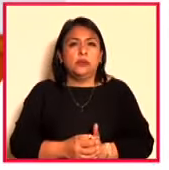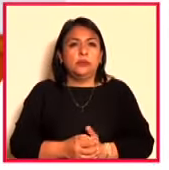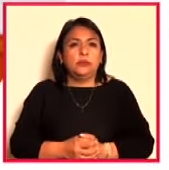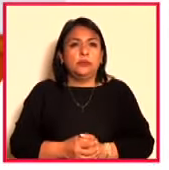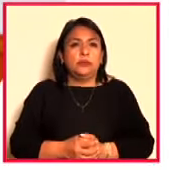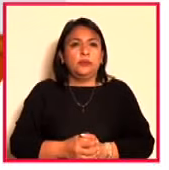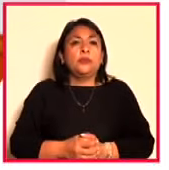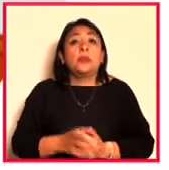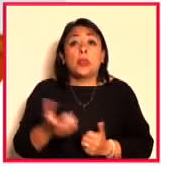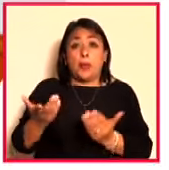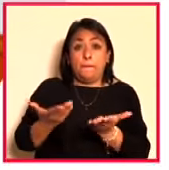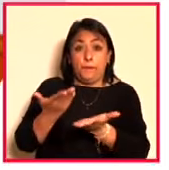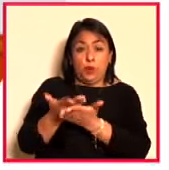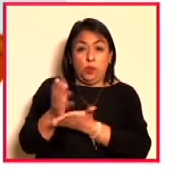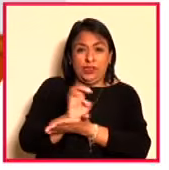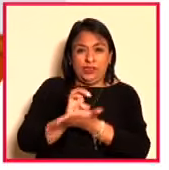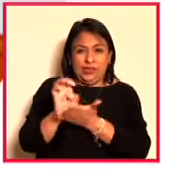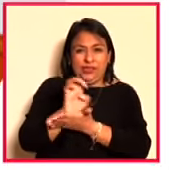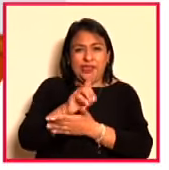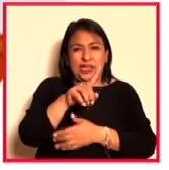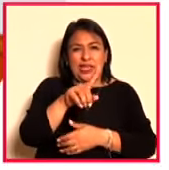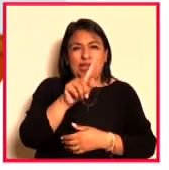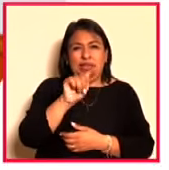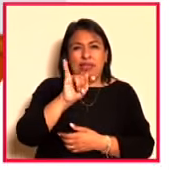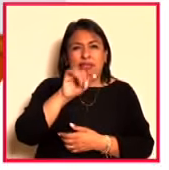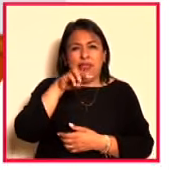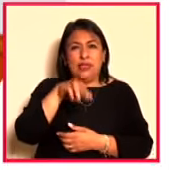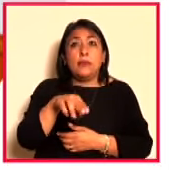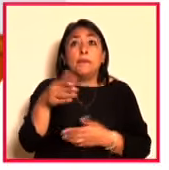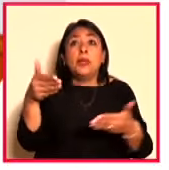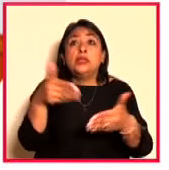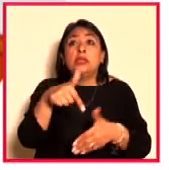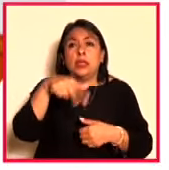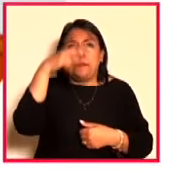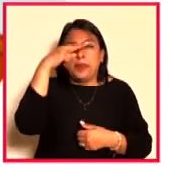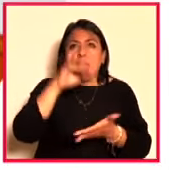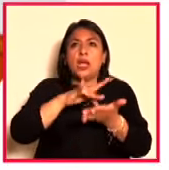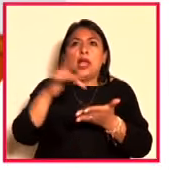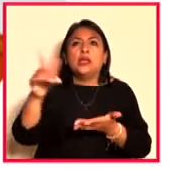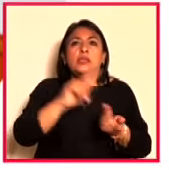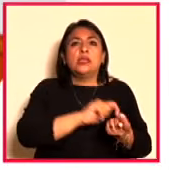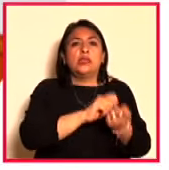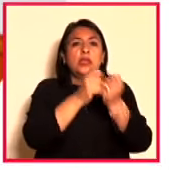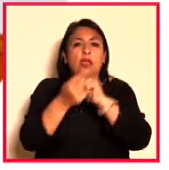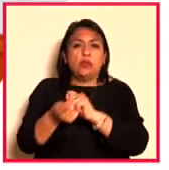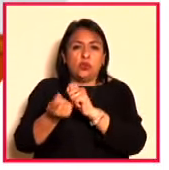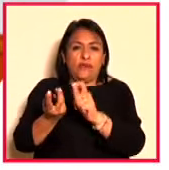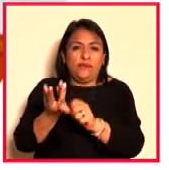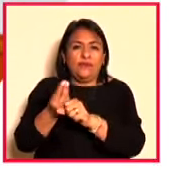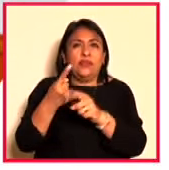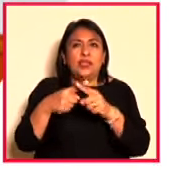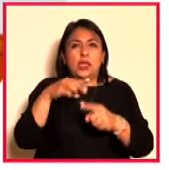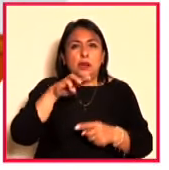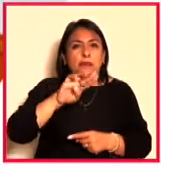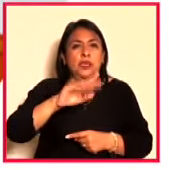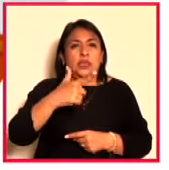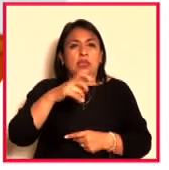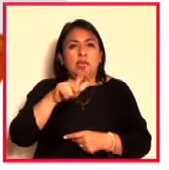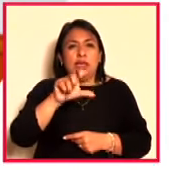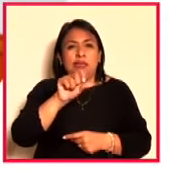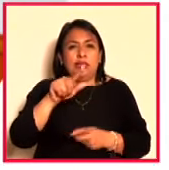La propuesta escénica del dramaturgo Tim Crouch se presenta en México gracias a la traducción y adaptación de Miguel Santarrita y Benjamín